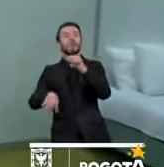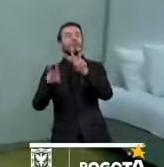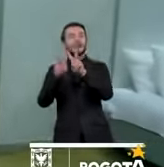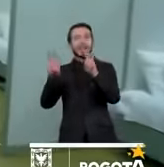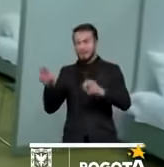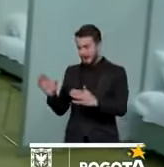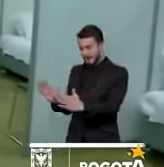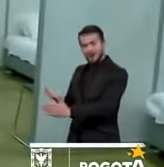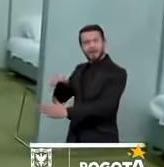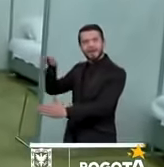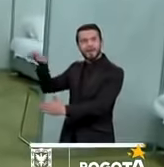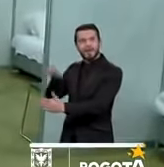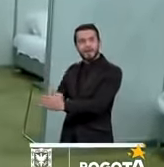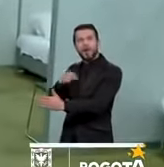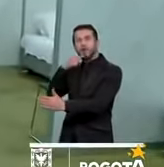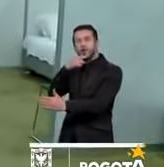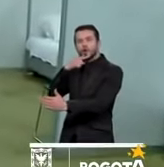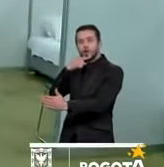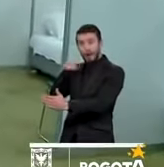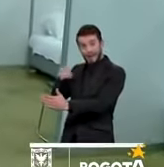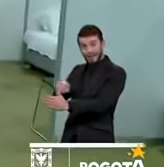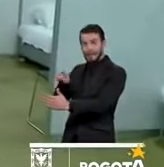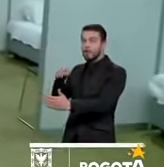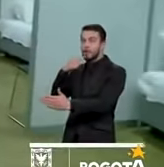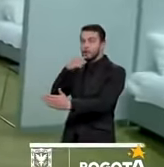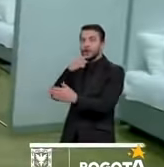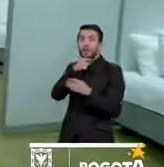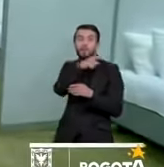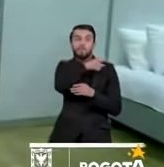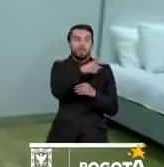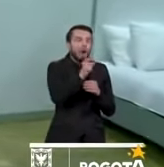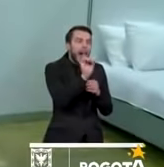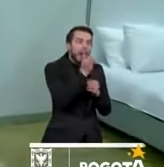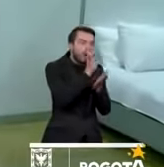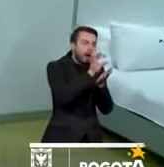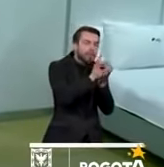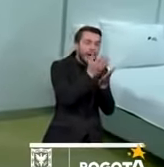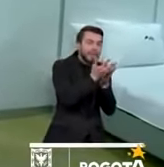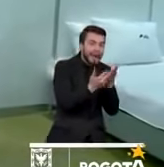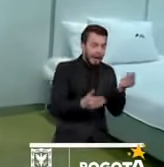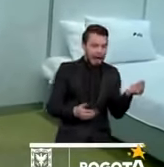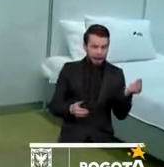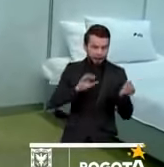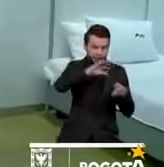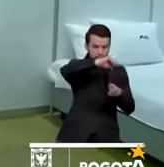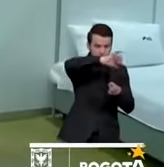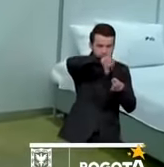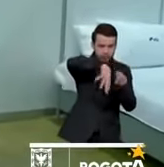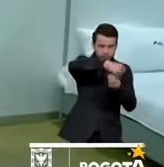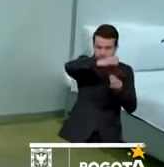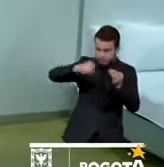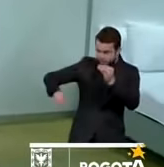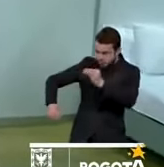adentro, sino cada quien que tiene algo para que sea llevado, sale y unos carros lo